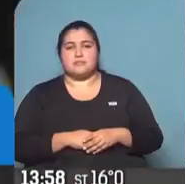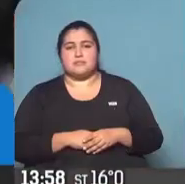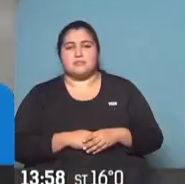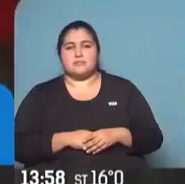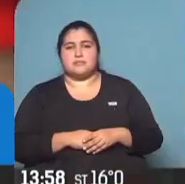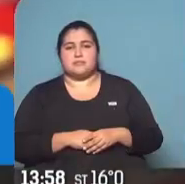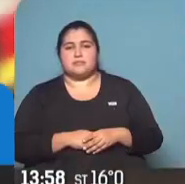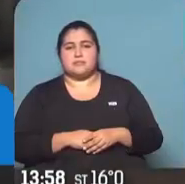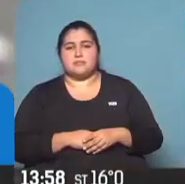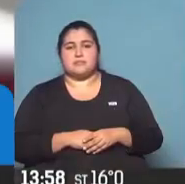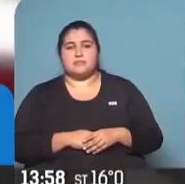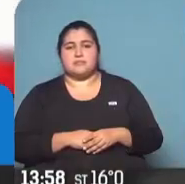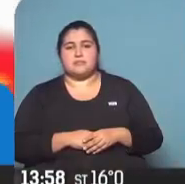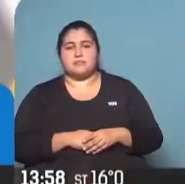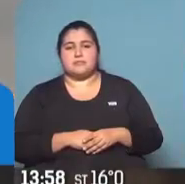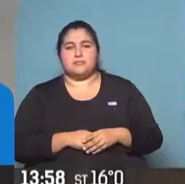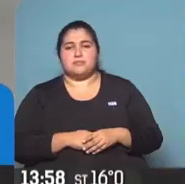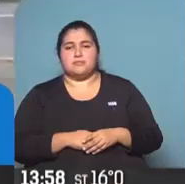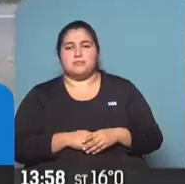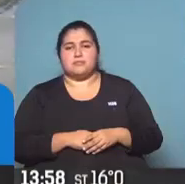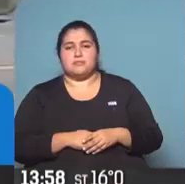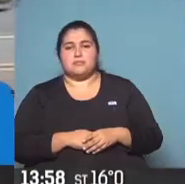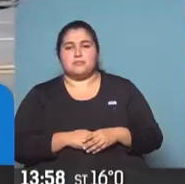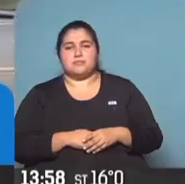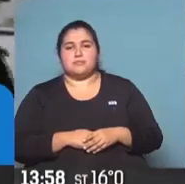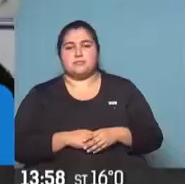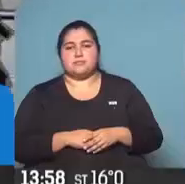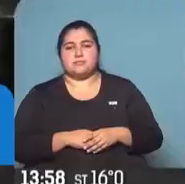cuándo ah